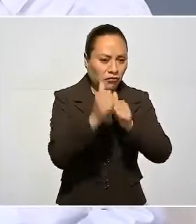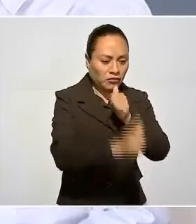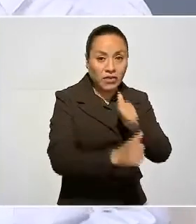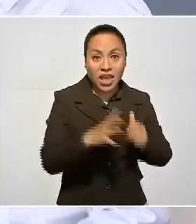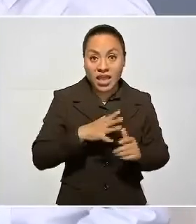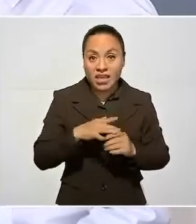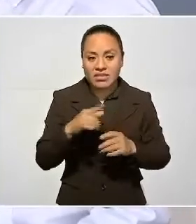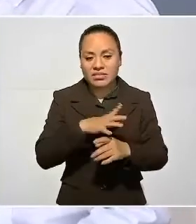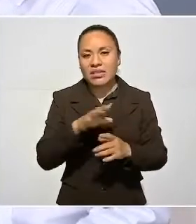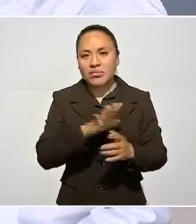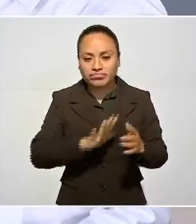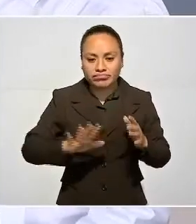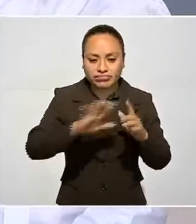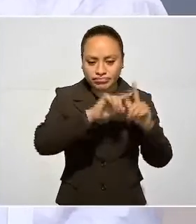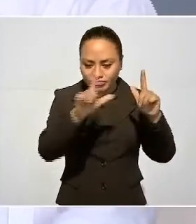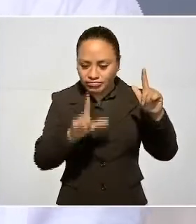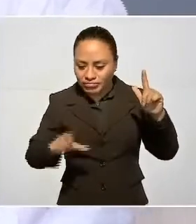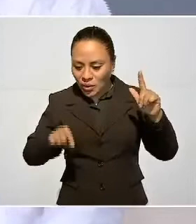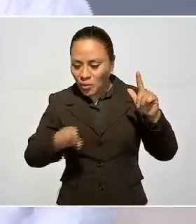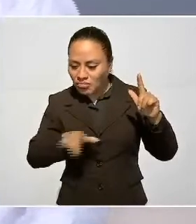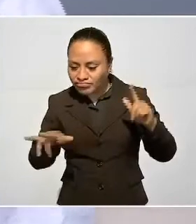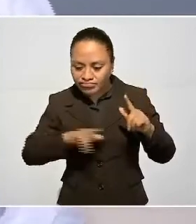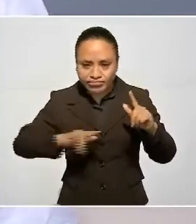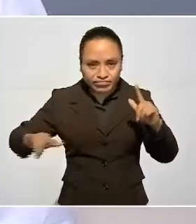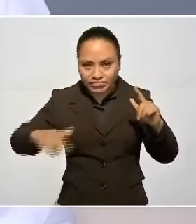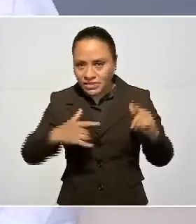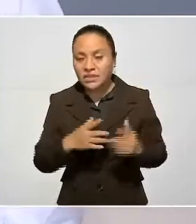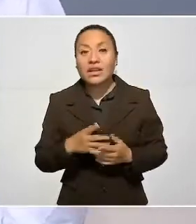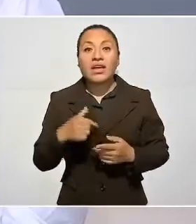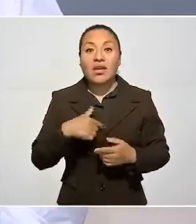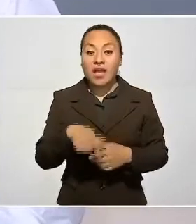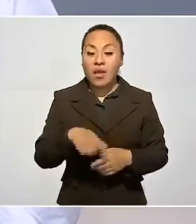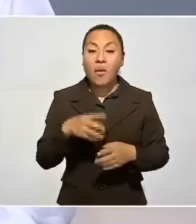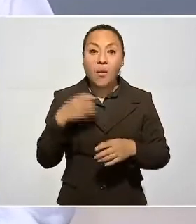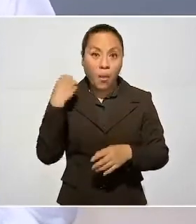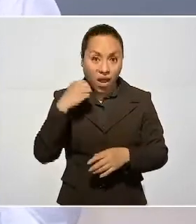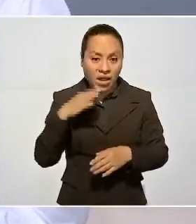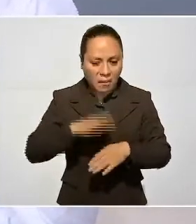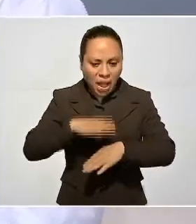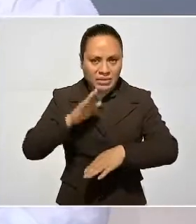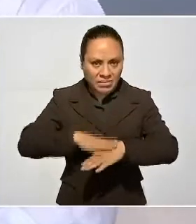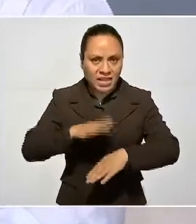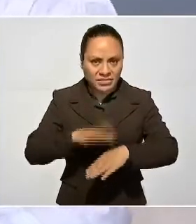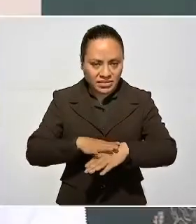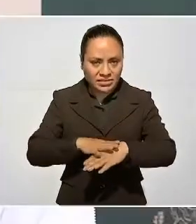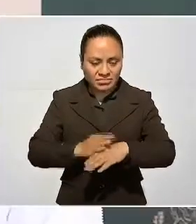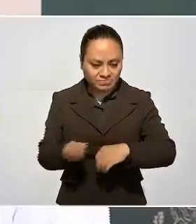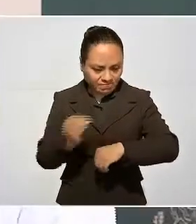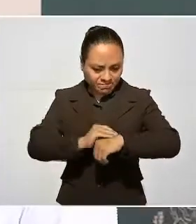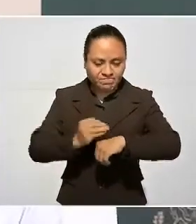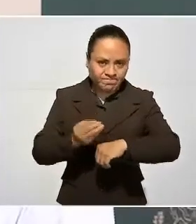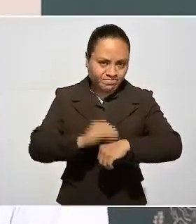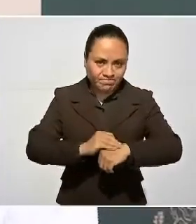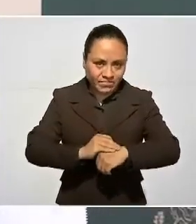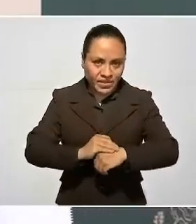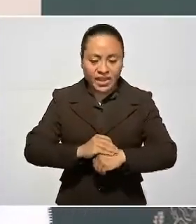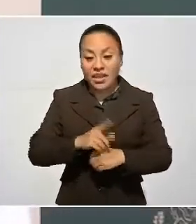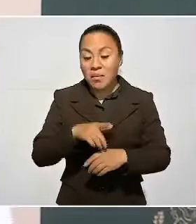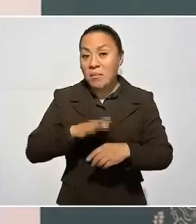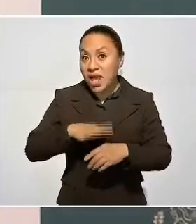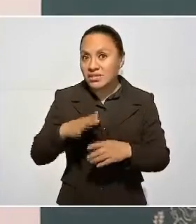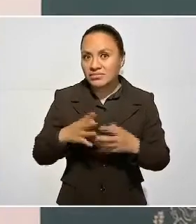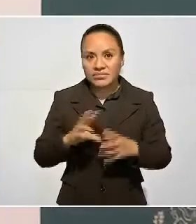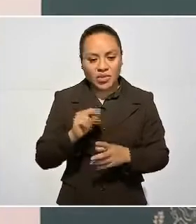en Oaxaca sumamos, no restamos. Porque en Oaxaca multiplicamos, no